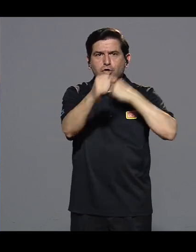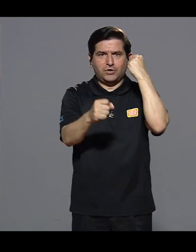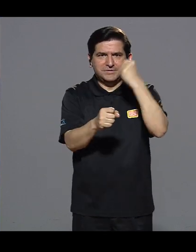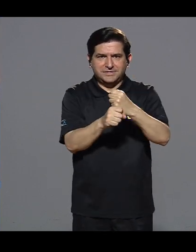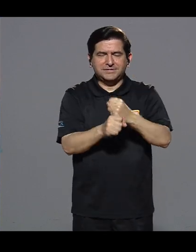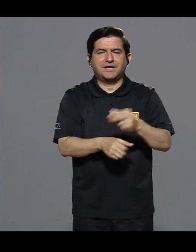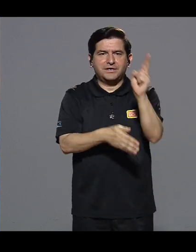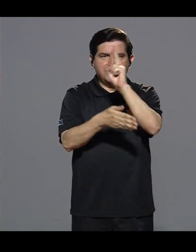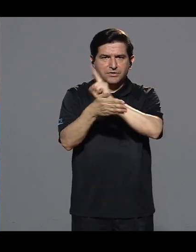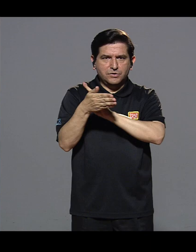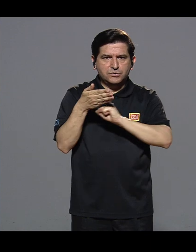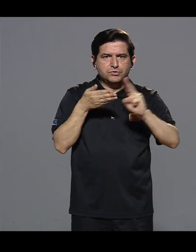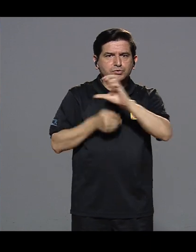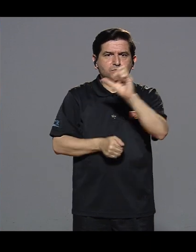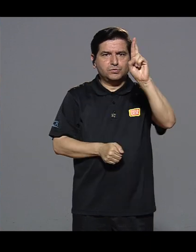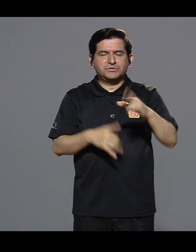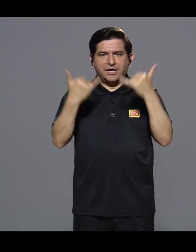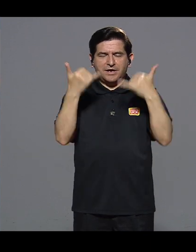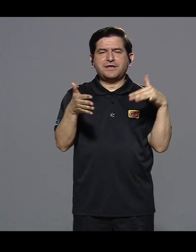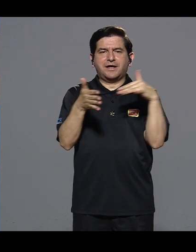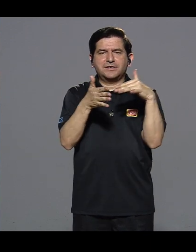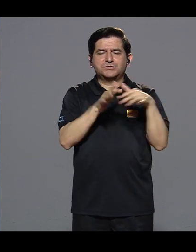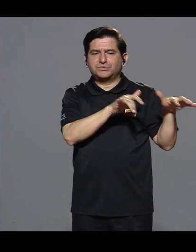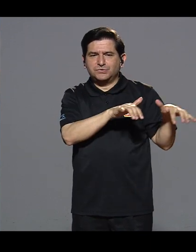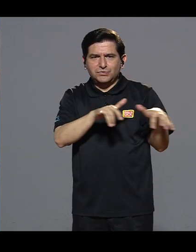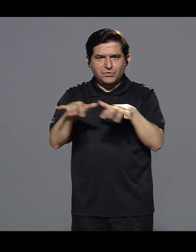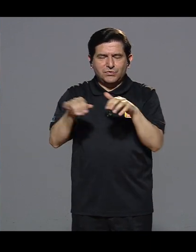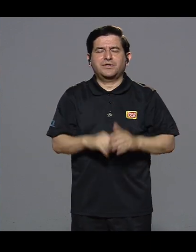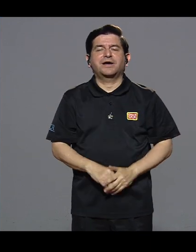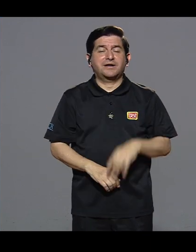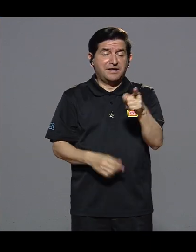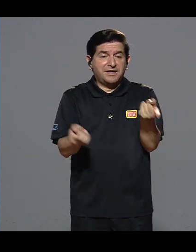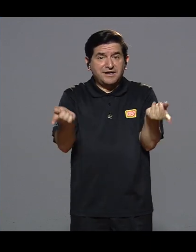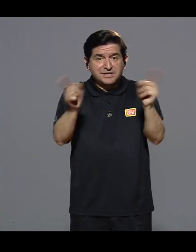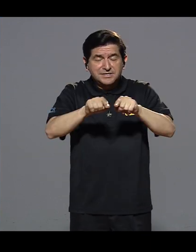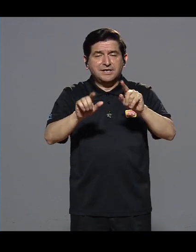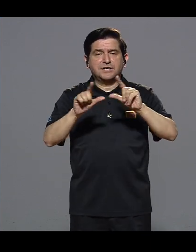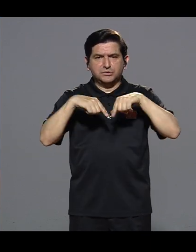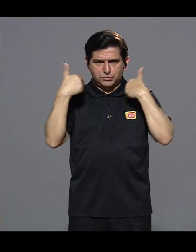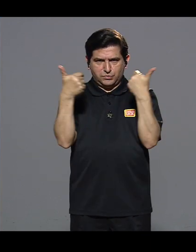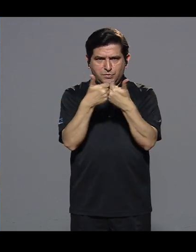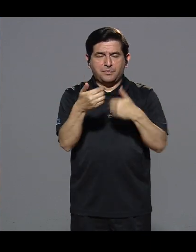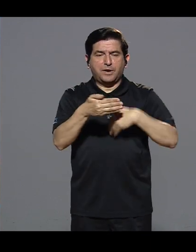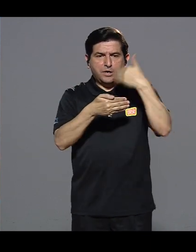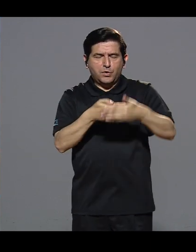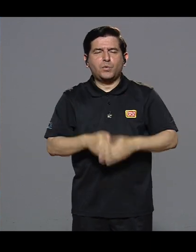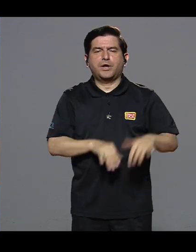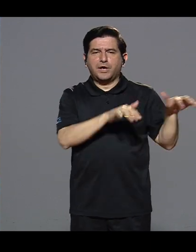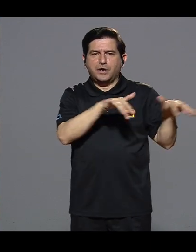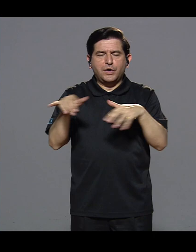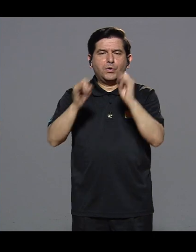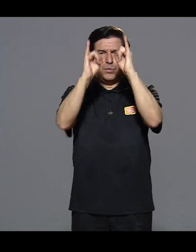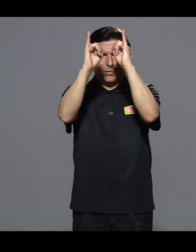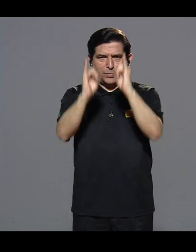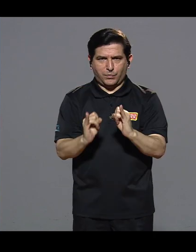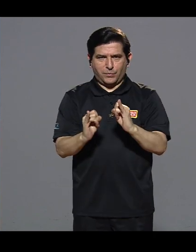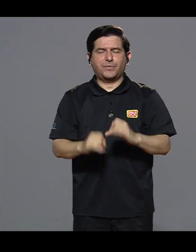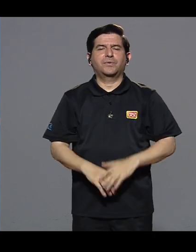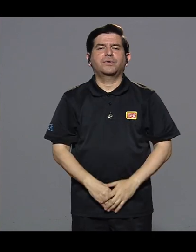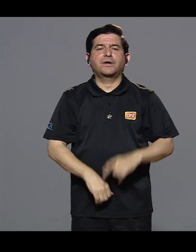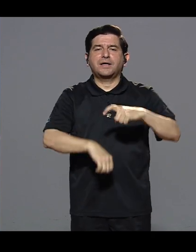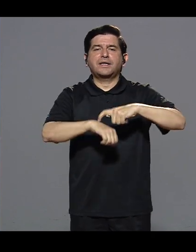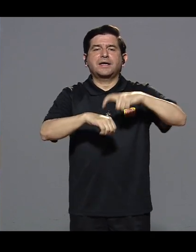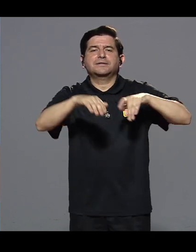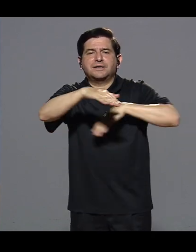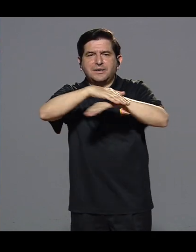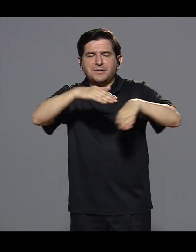con 6 años a la Universidad de Costa Rica y a estudiar piano, lo que se llamaba el piano colectivo. Ya después pasó a piano individual